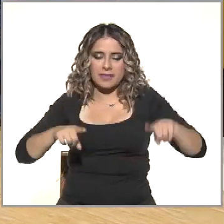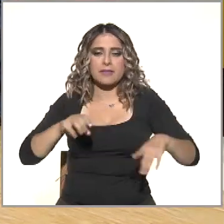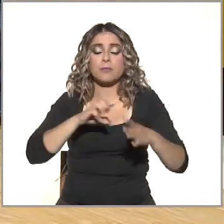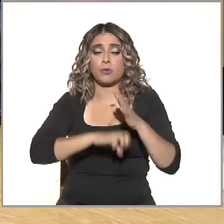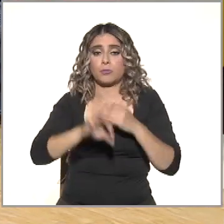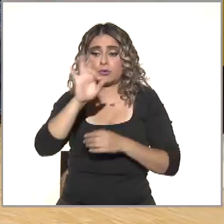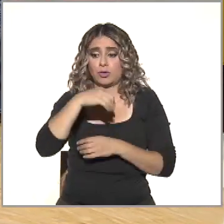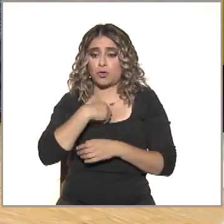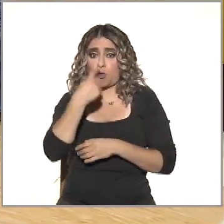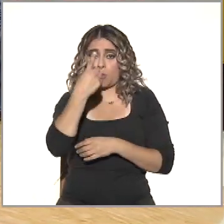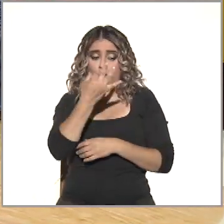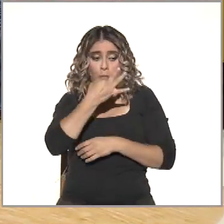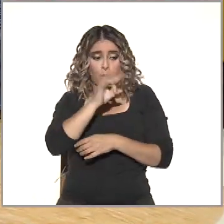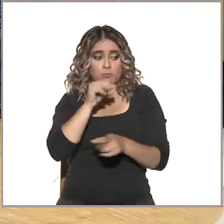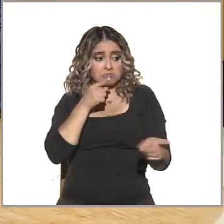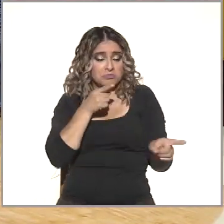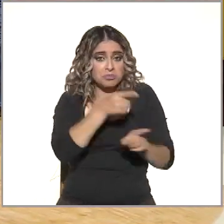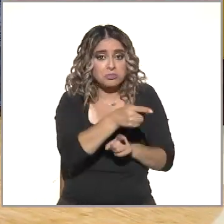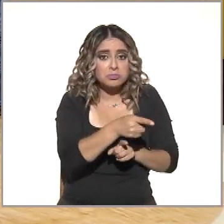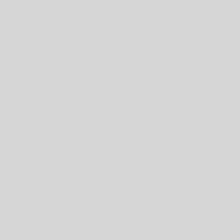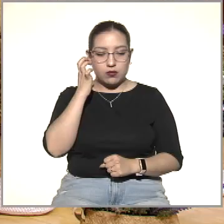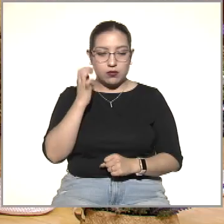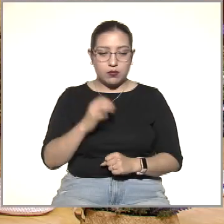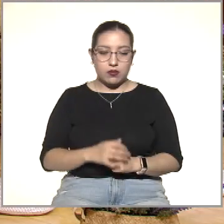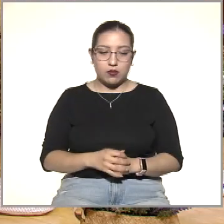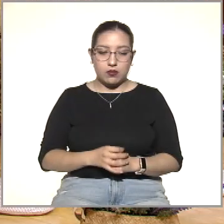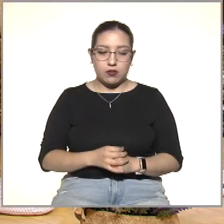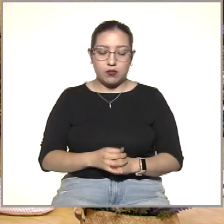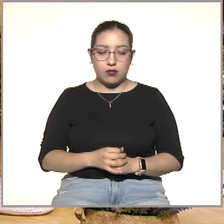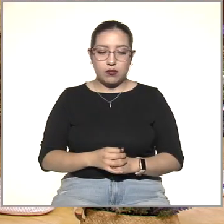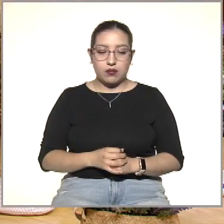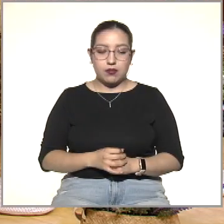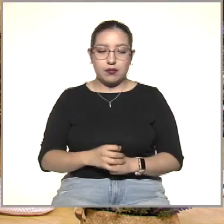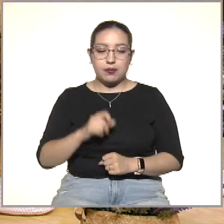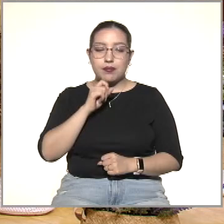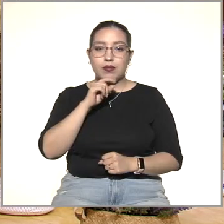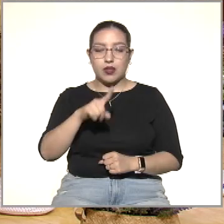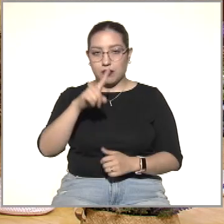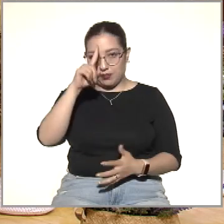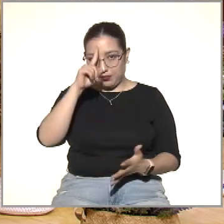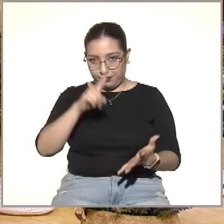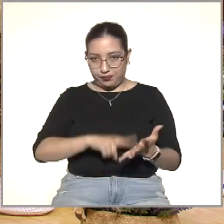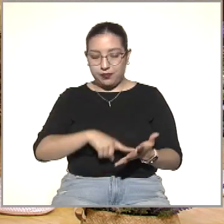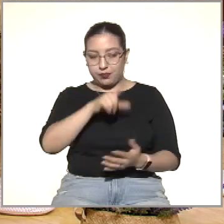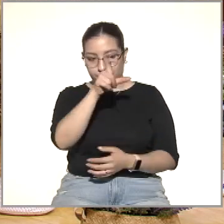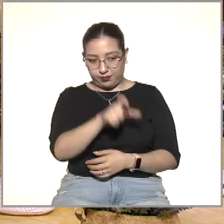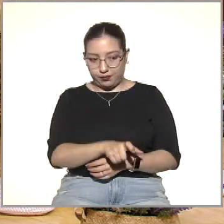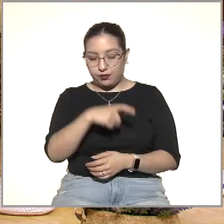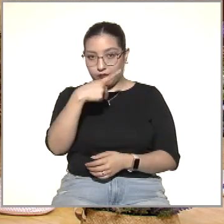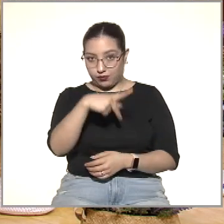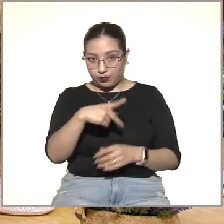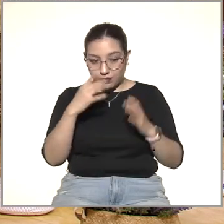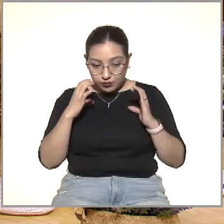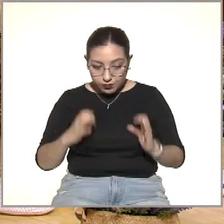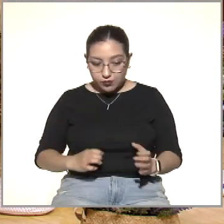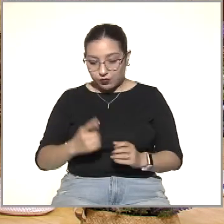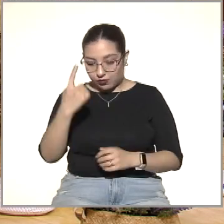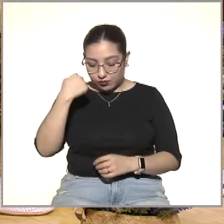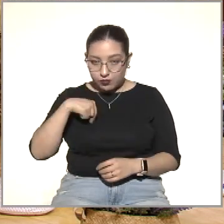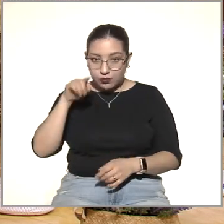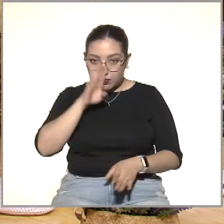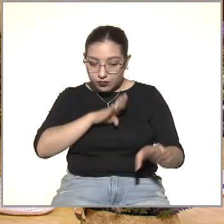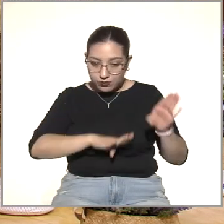grosería es hasta fraternal. Sí hay una parte biológica de quiénes somos y toda la